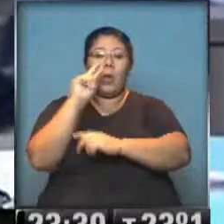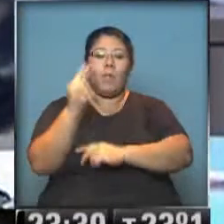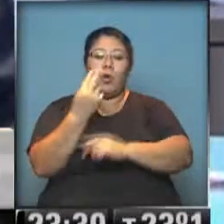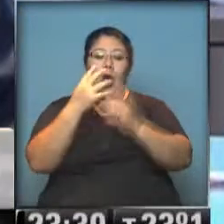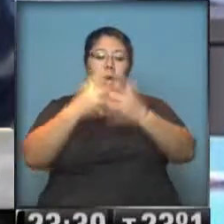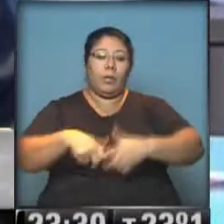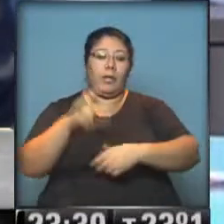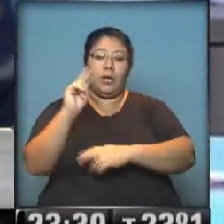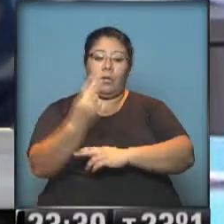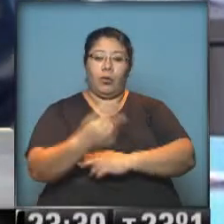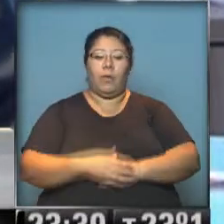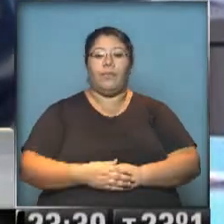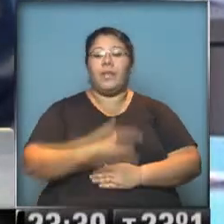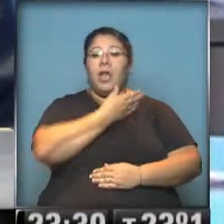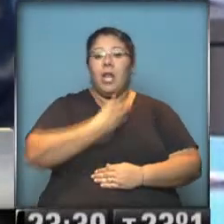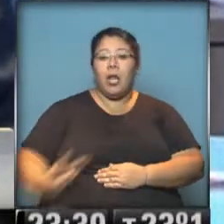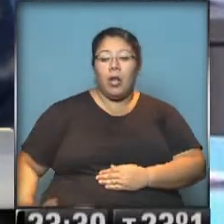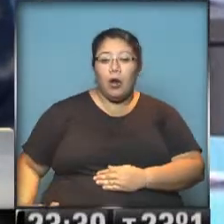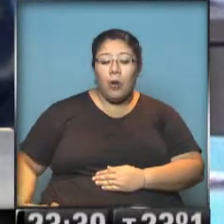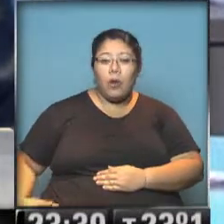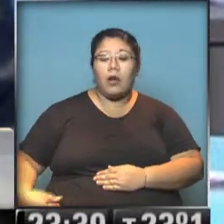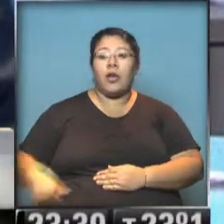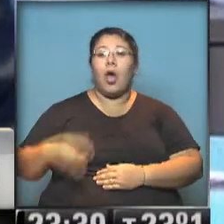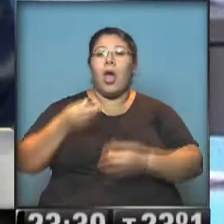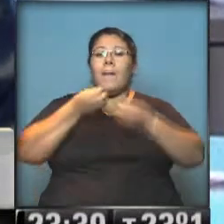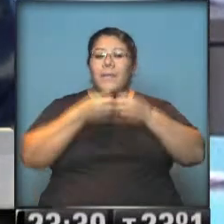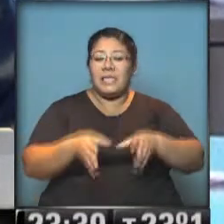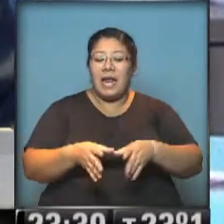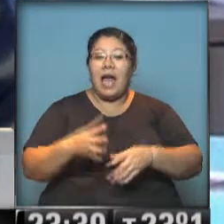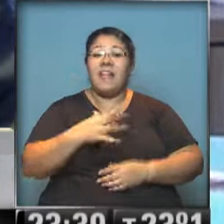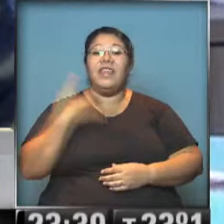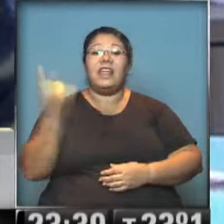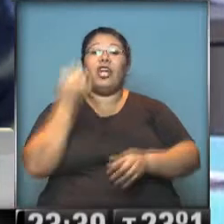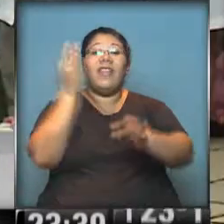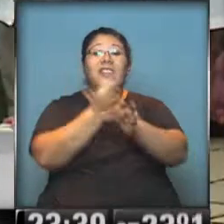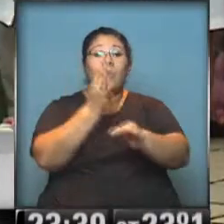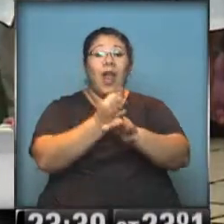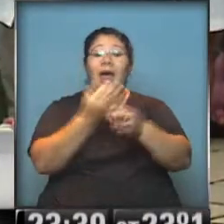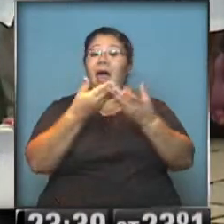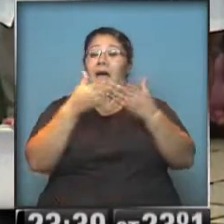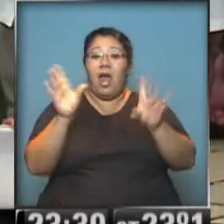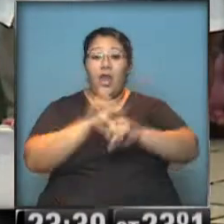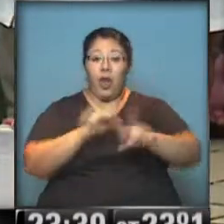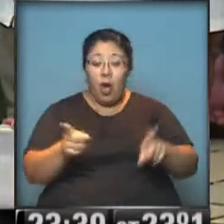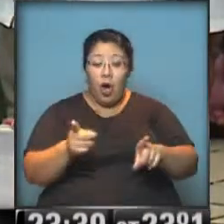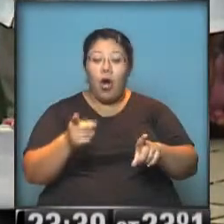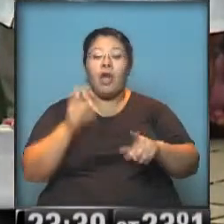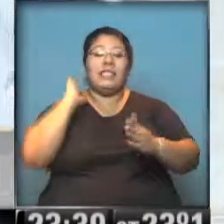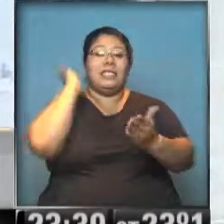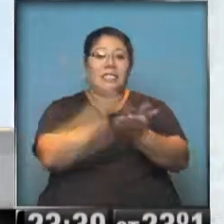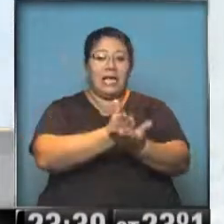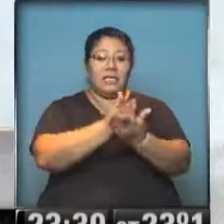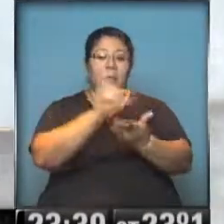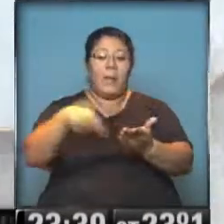gobierno bonaerense iniciará sumarios a los directores de escuelas que no abrieron los establecimientos durante la reciente medida de fuerza